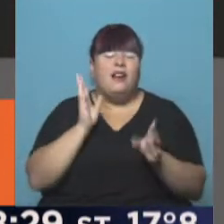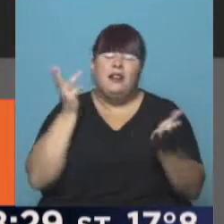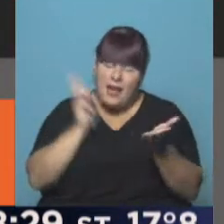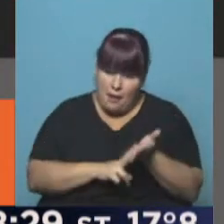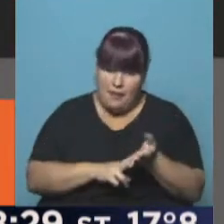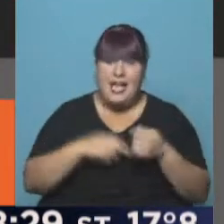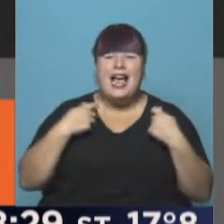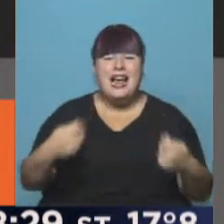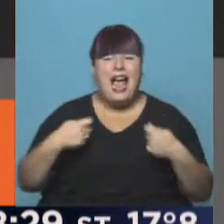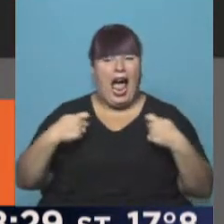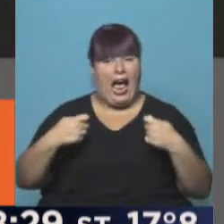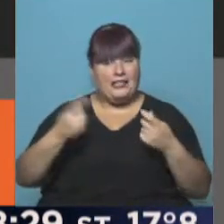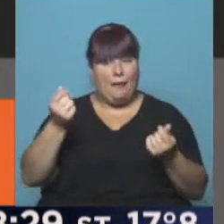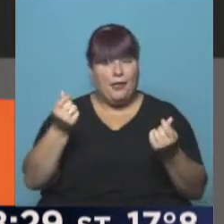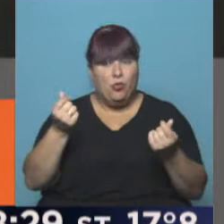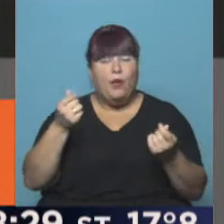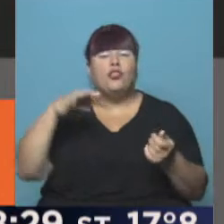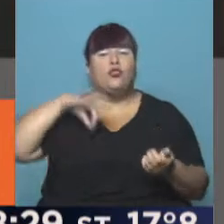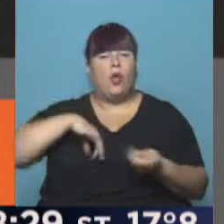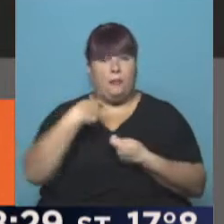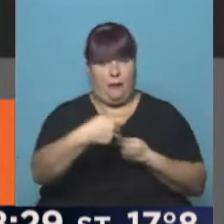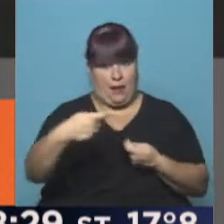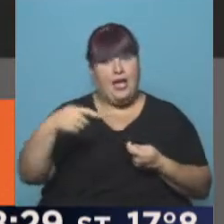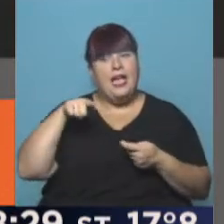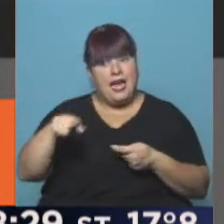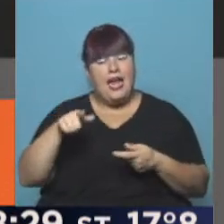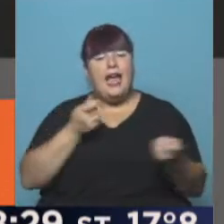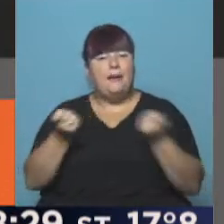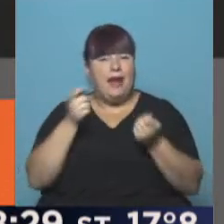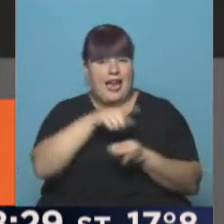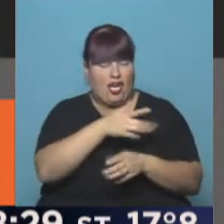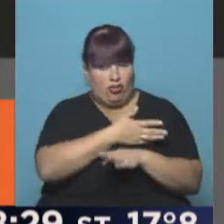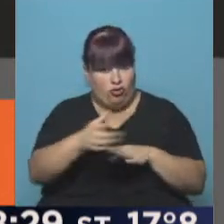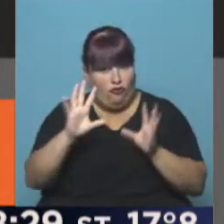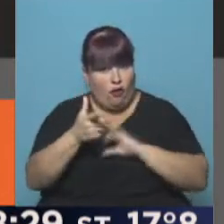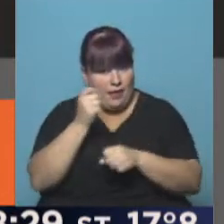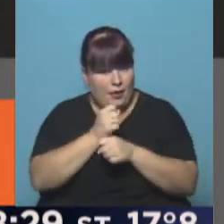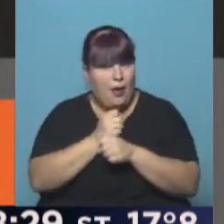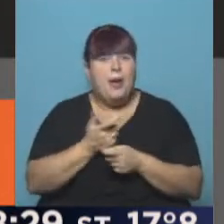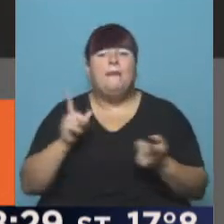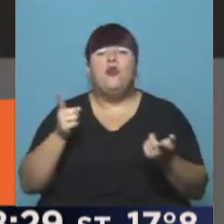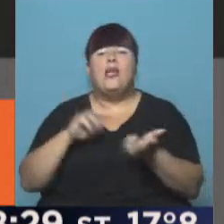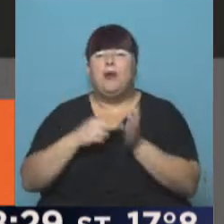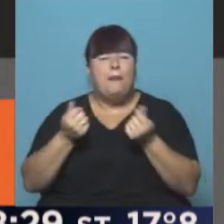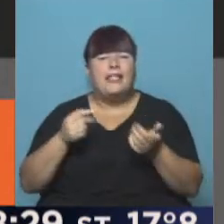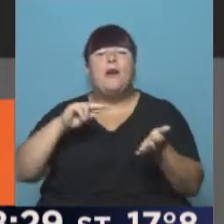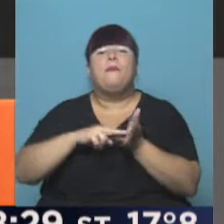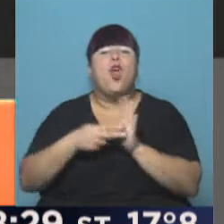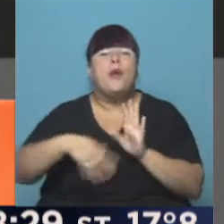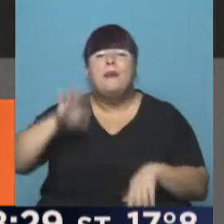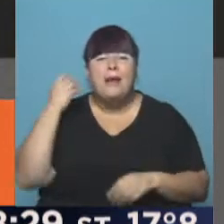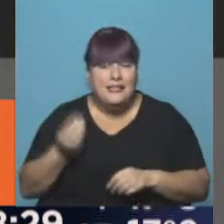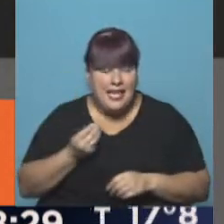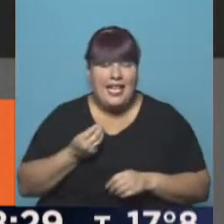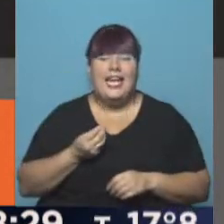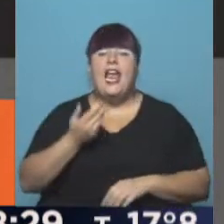se está gastando gran parte del presupuesto en salarios esas son la aministración que ellos llevaron adelante pero no tiene un problema dinero el problema central es que